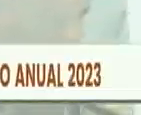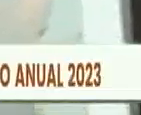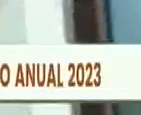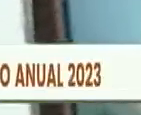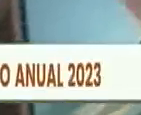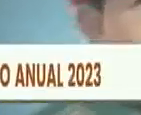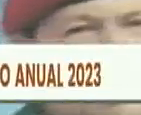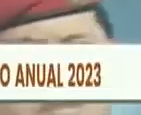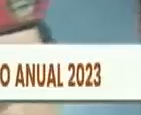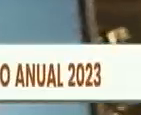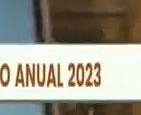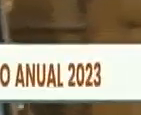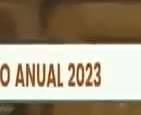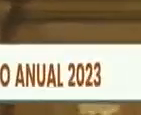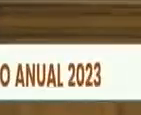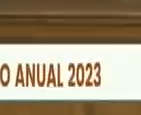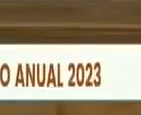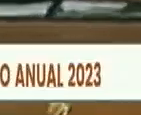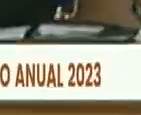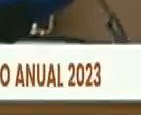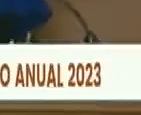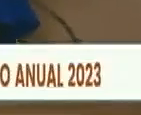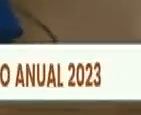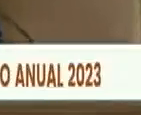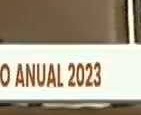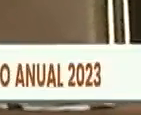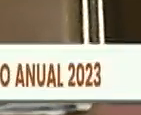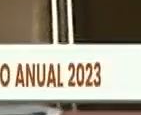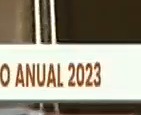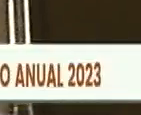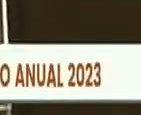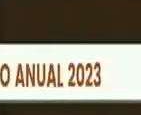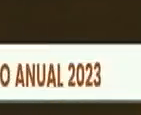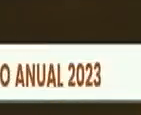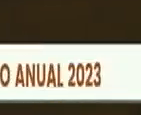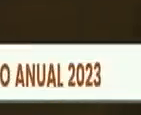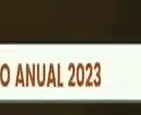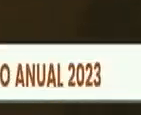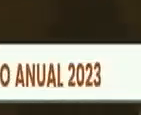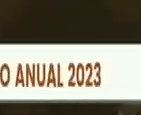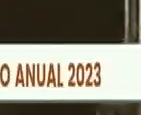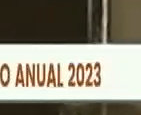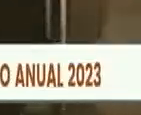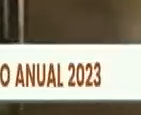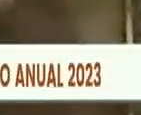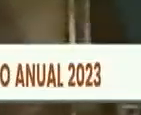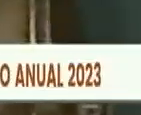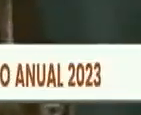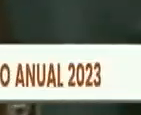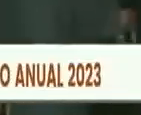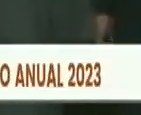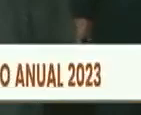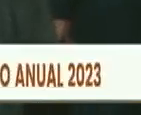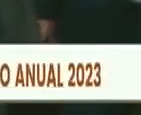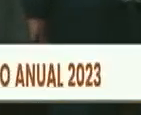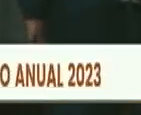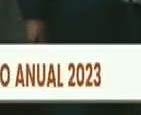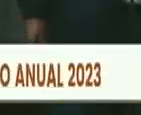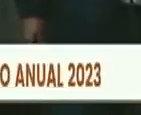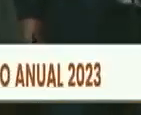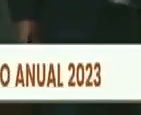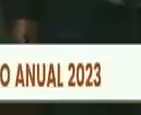hemiciclo protocolar de la Asamblea Nacional. Ha aportado importante información sobre lo